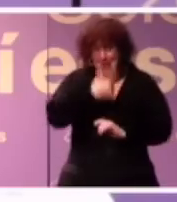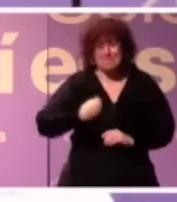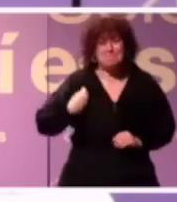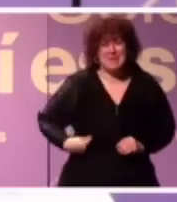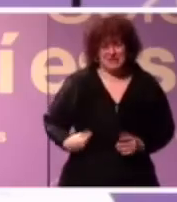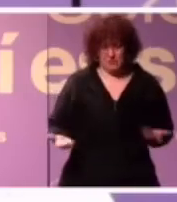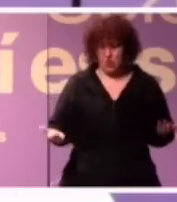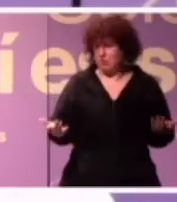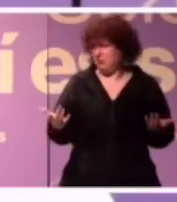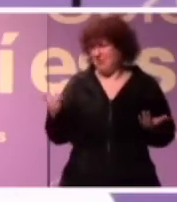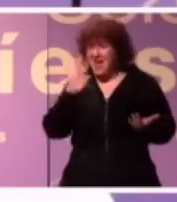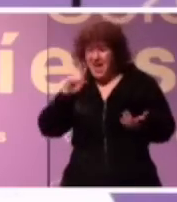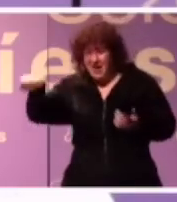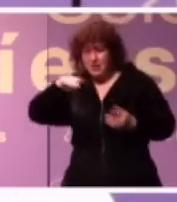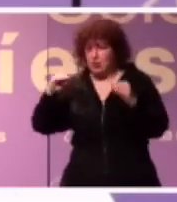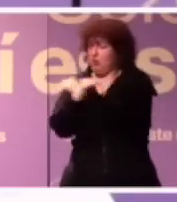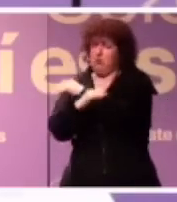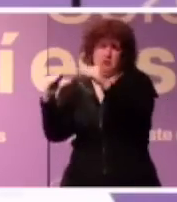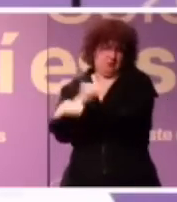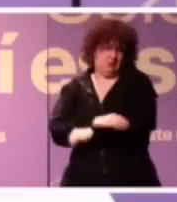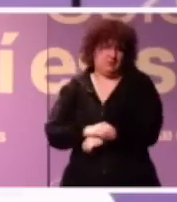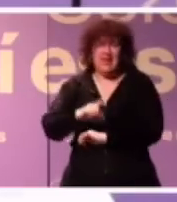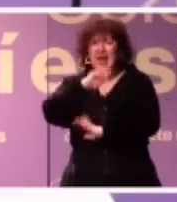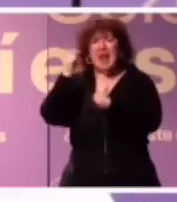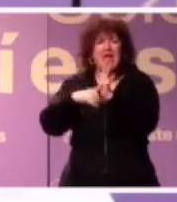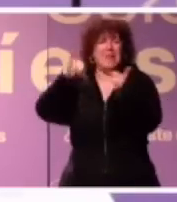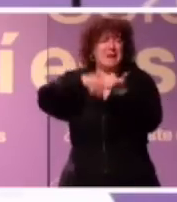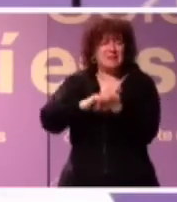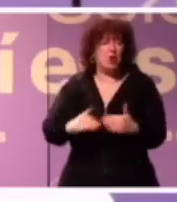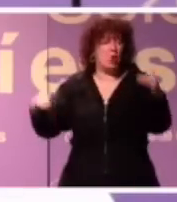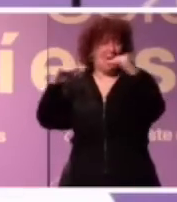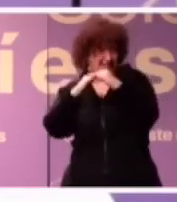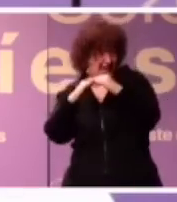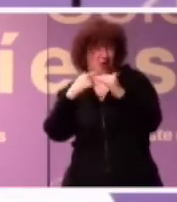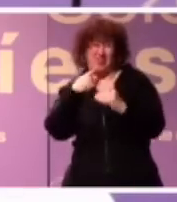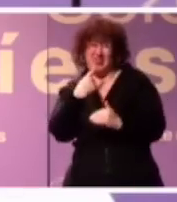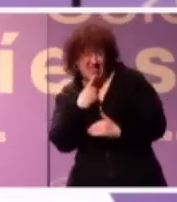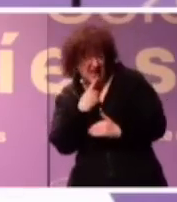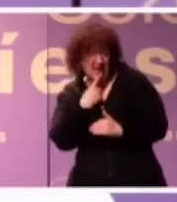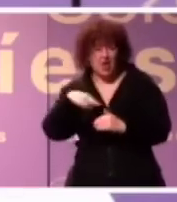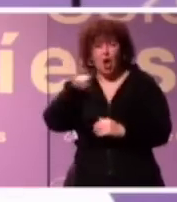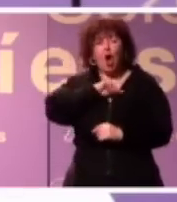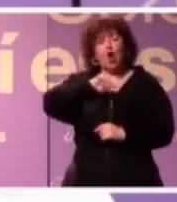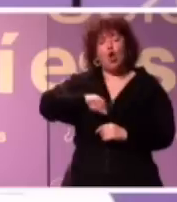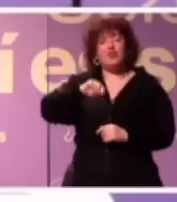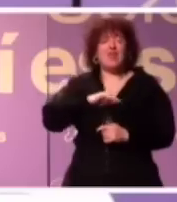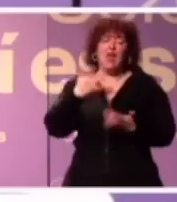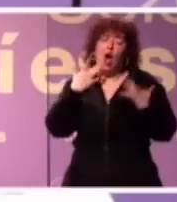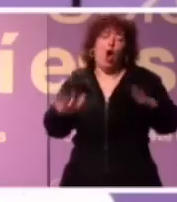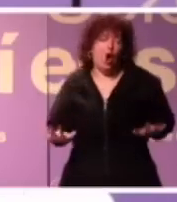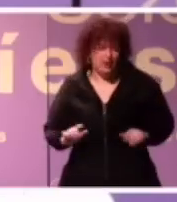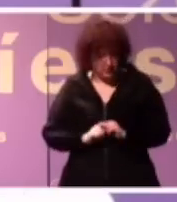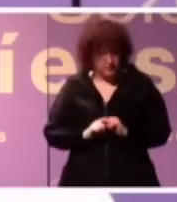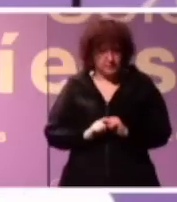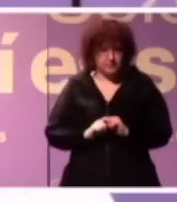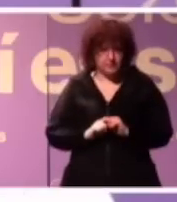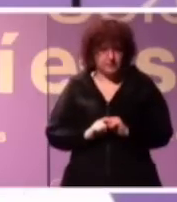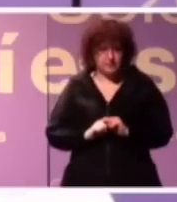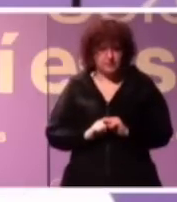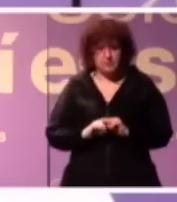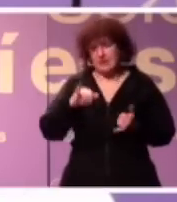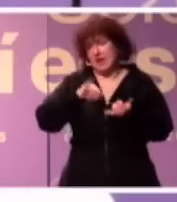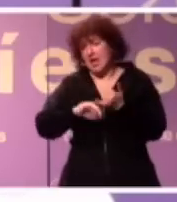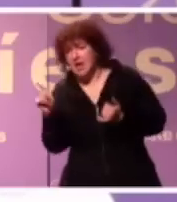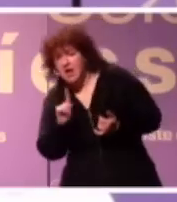contradictorio con esos magistrados que en la ley de matrimonio igualitario planteaban la objeción de conciencia que por cierto uno de ellos